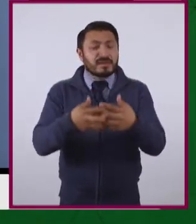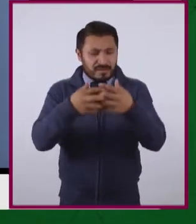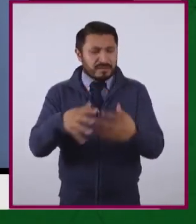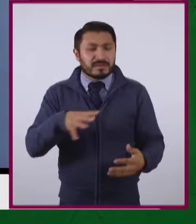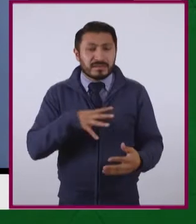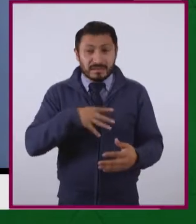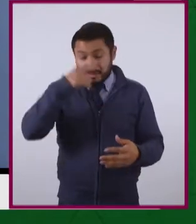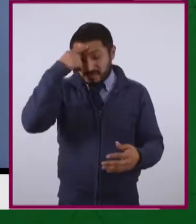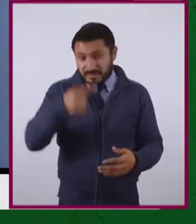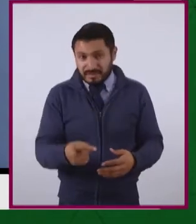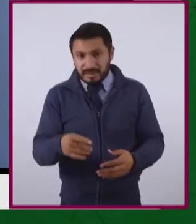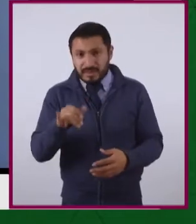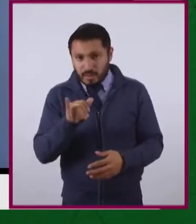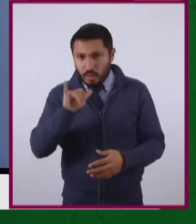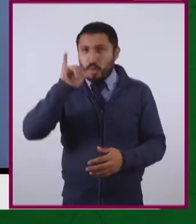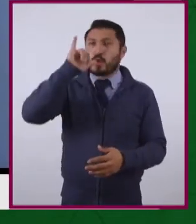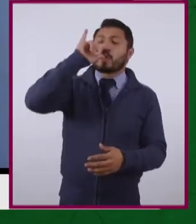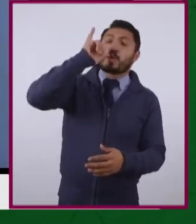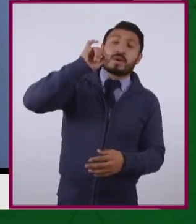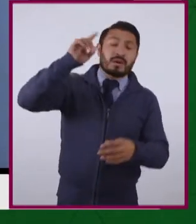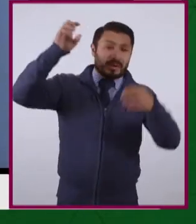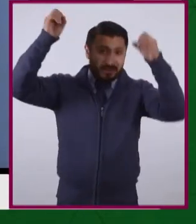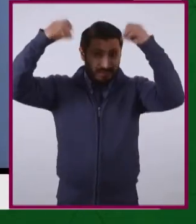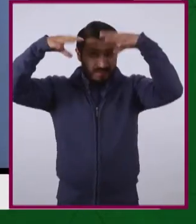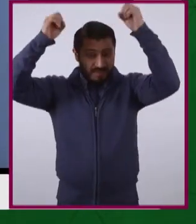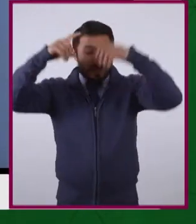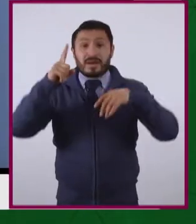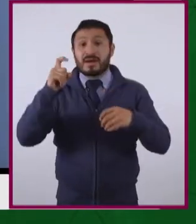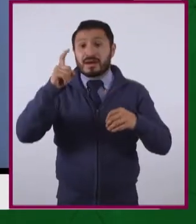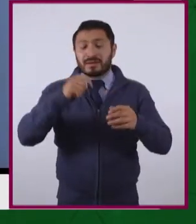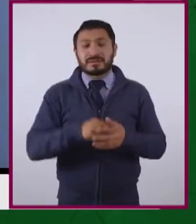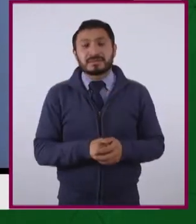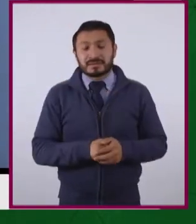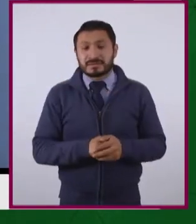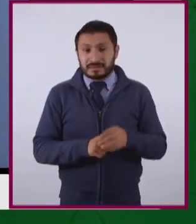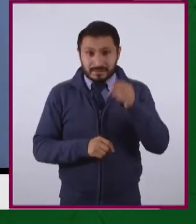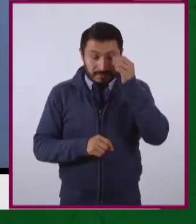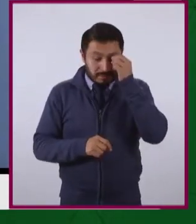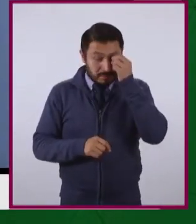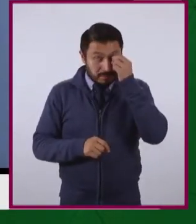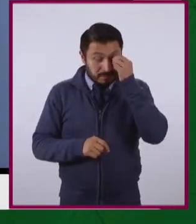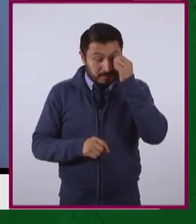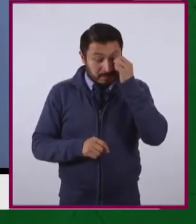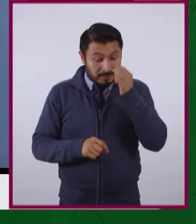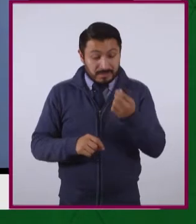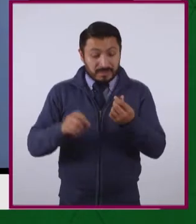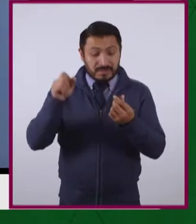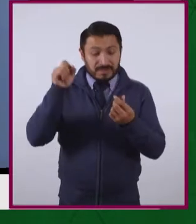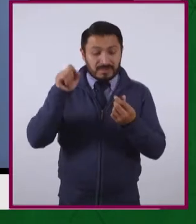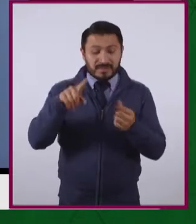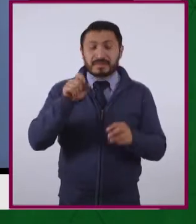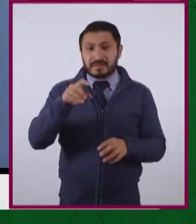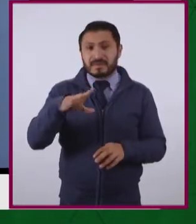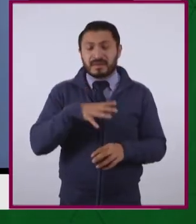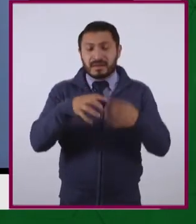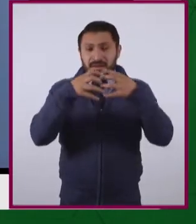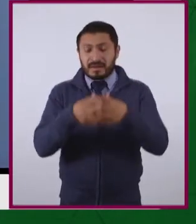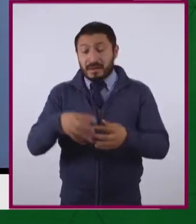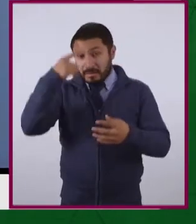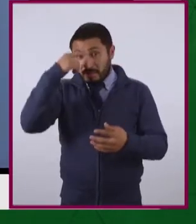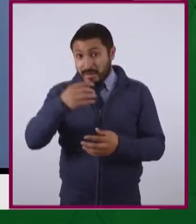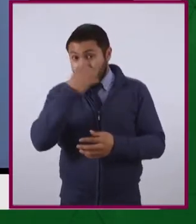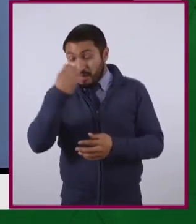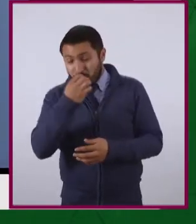puede servir para beber el agua de lluvia. También hay sistemas que se pueden instalar en escuelas, en centros